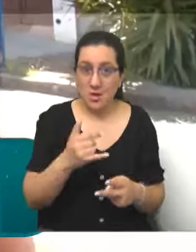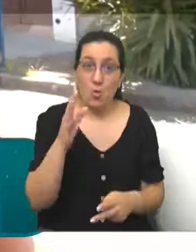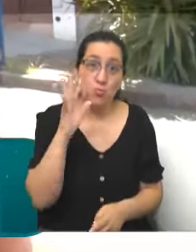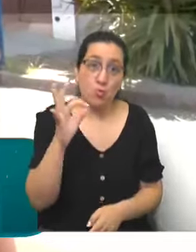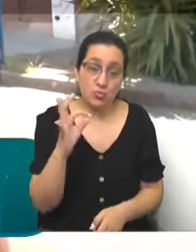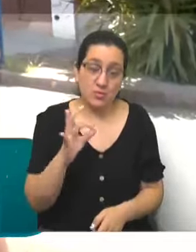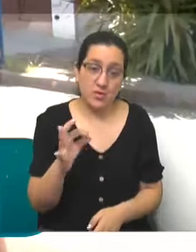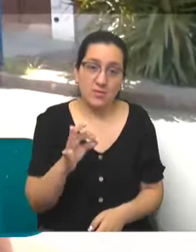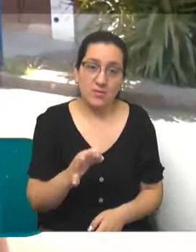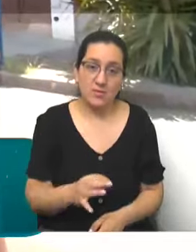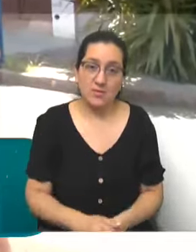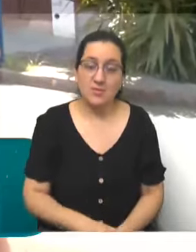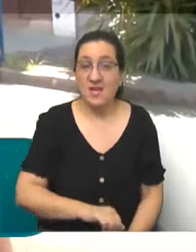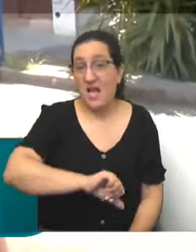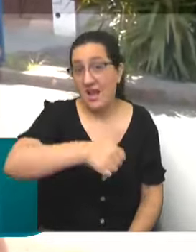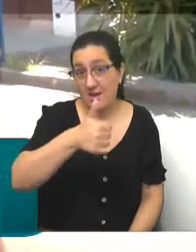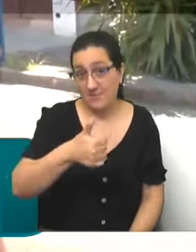posibilidades de hacerse con la victoria.